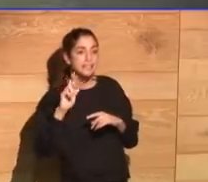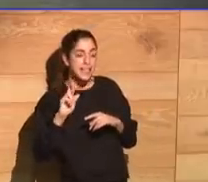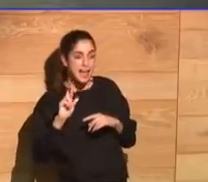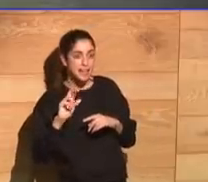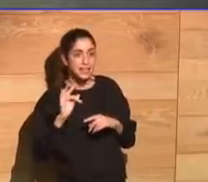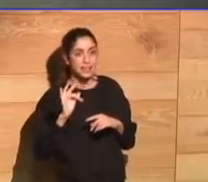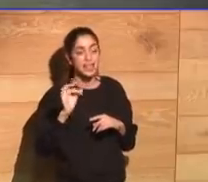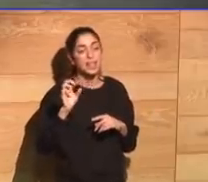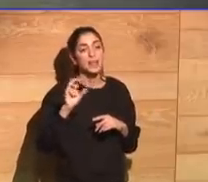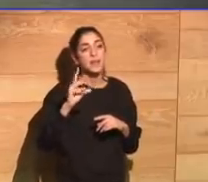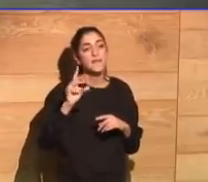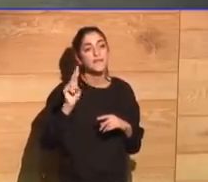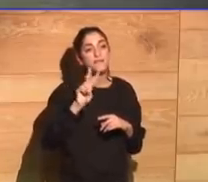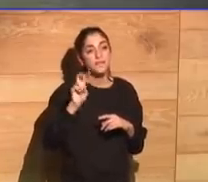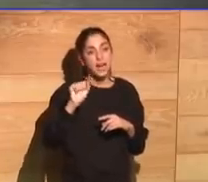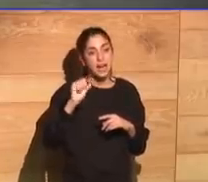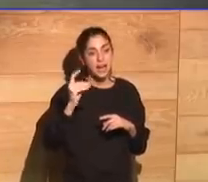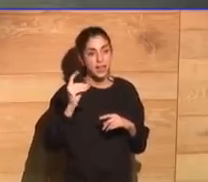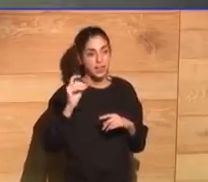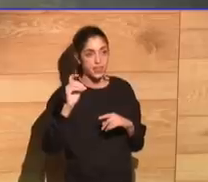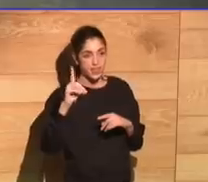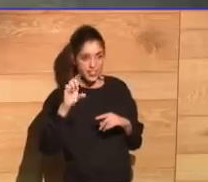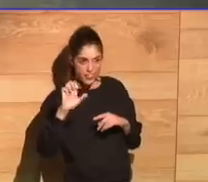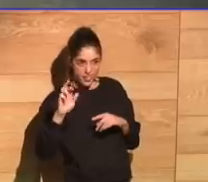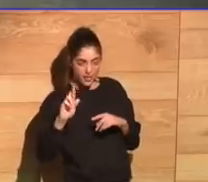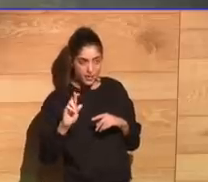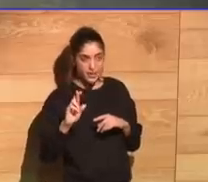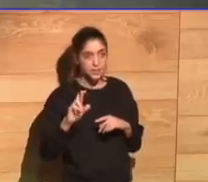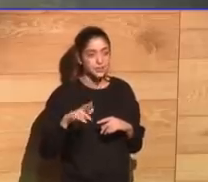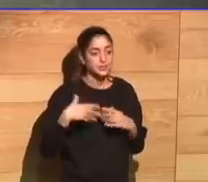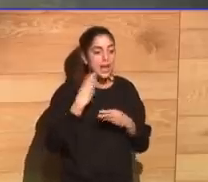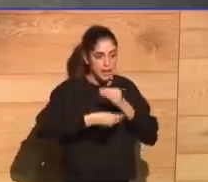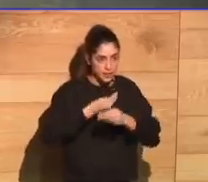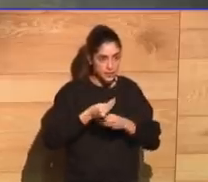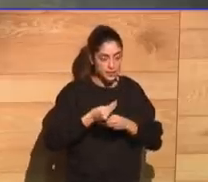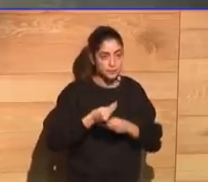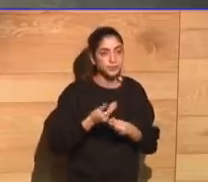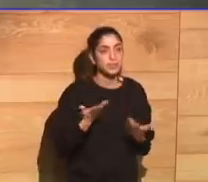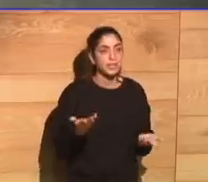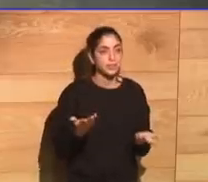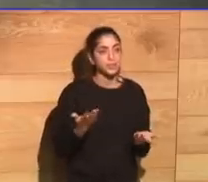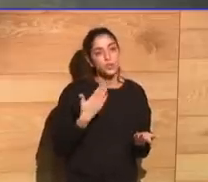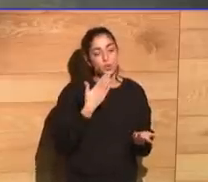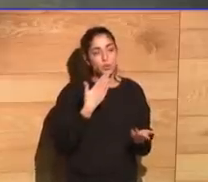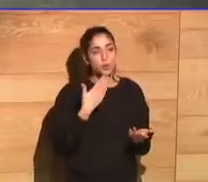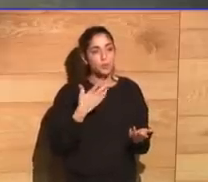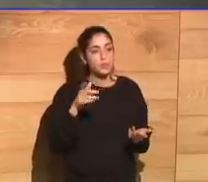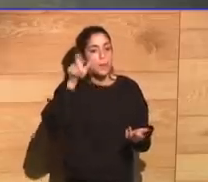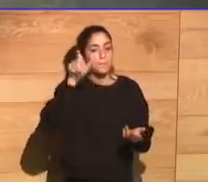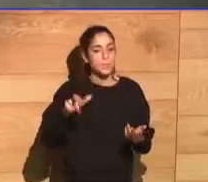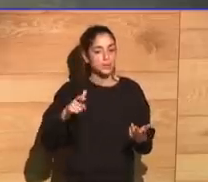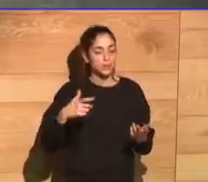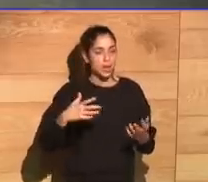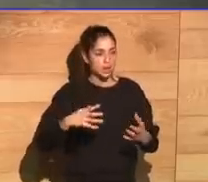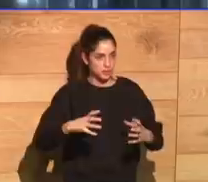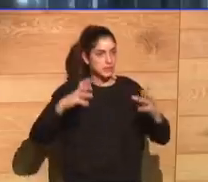del casco. El señor de dentro, eso es. La voz era James Earl Jones. Eso es. Bueno, sí, el que se metió dentro del traje. El señor grande. Tampoco era tan Darth Vader, la